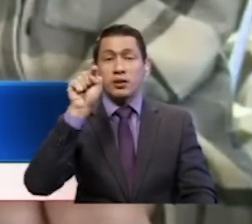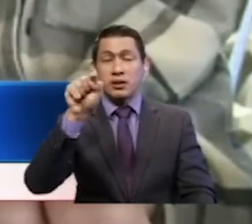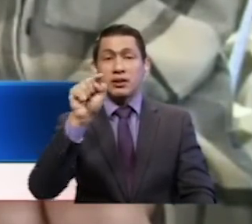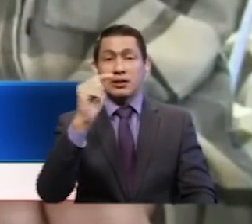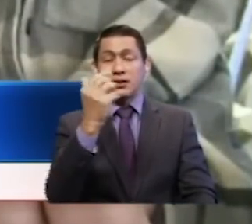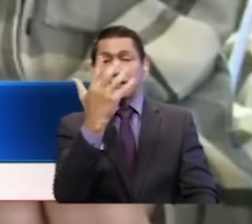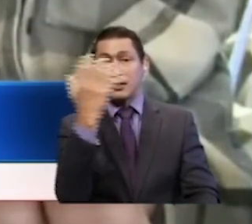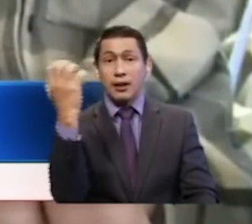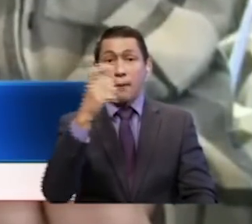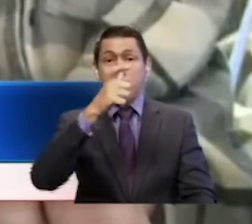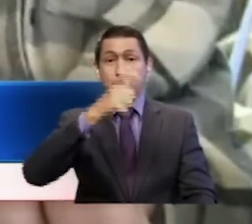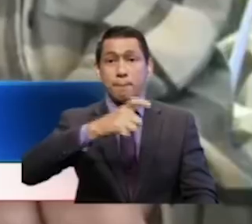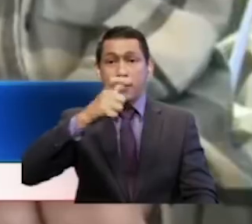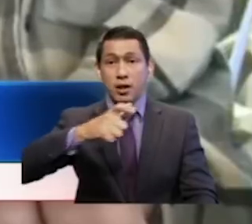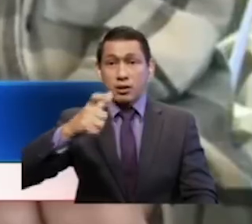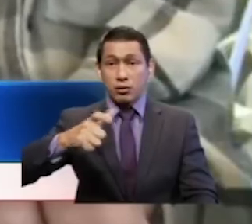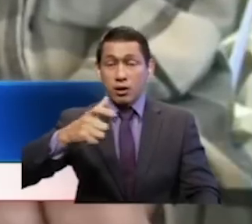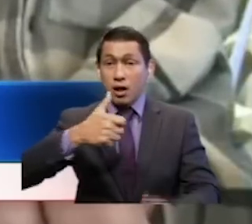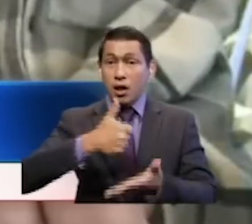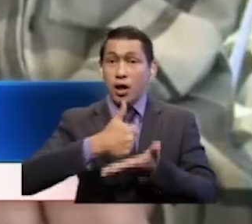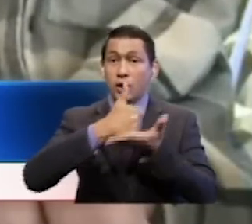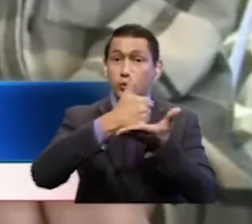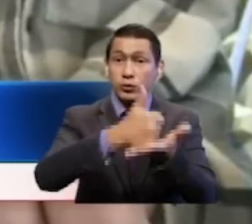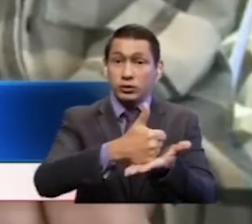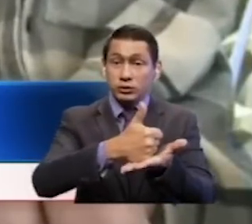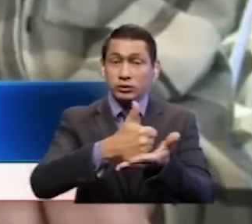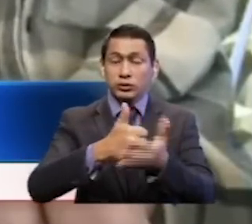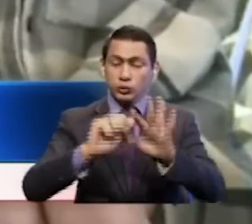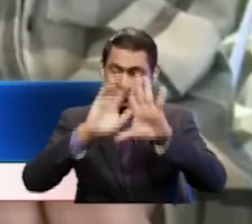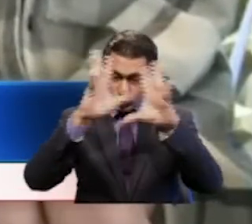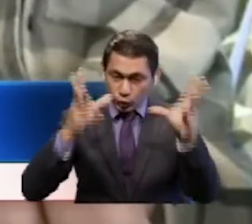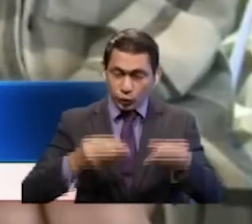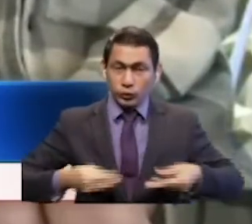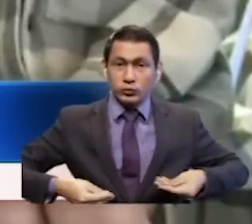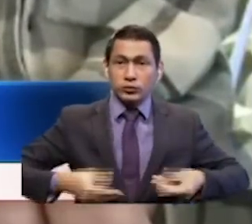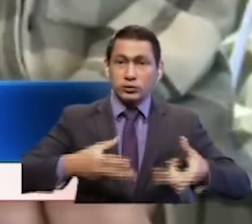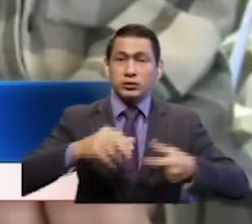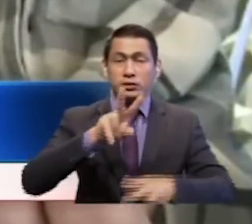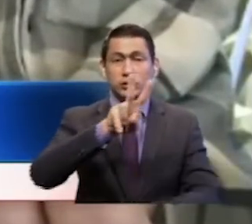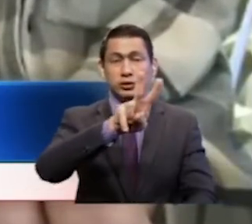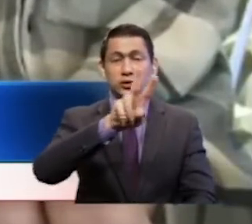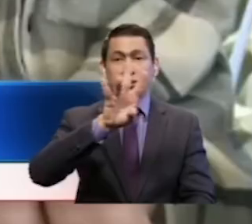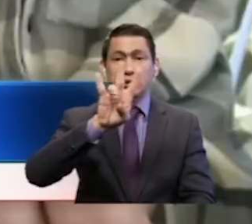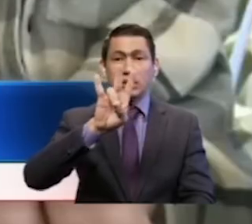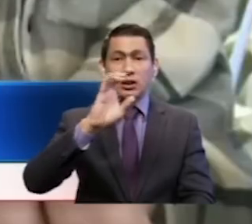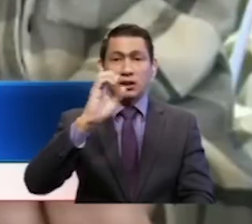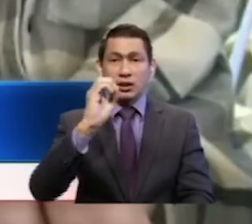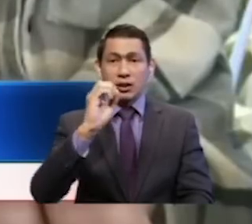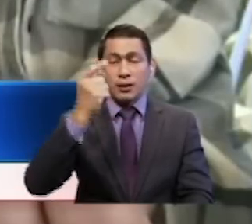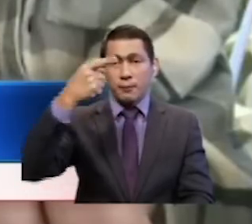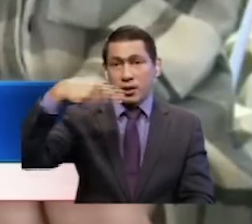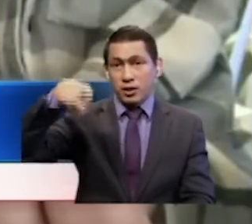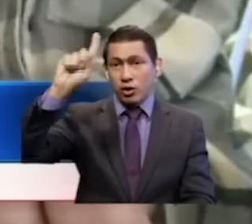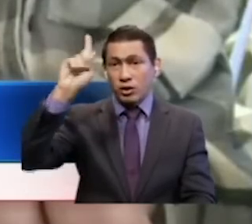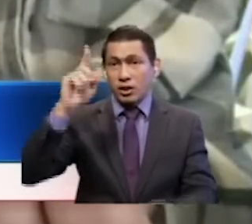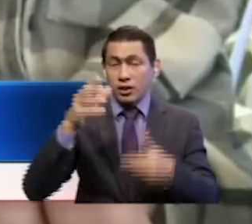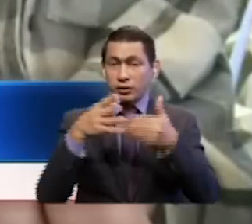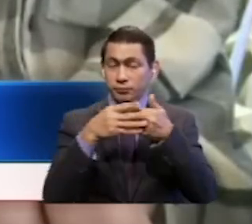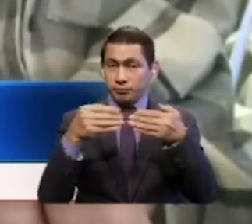91,591,500 beneficiarios por un monto de 270